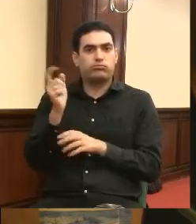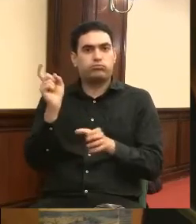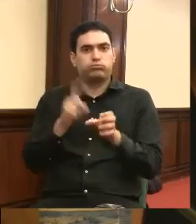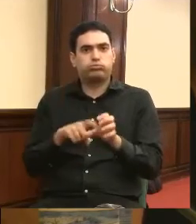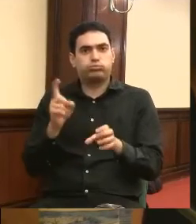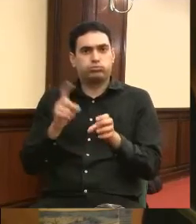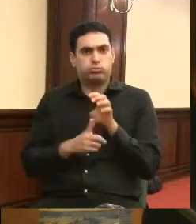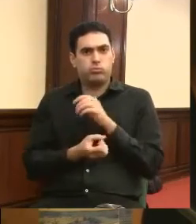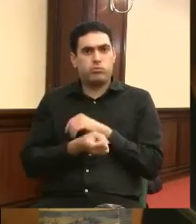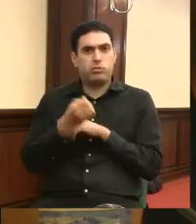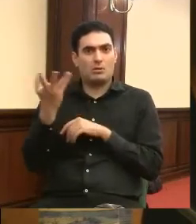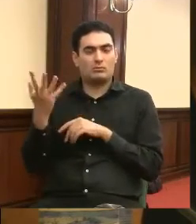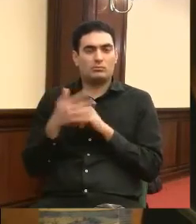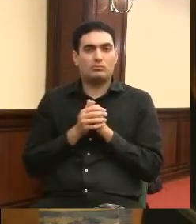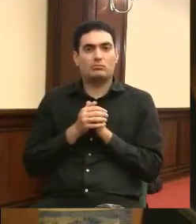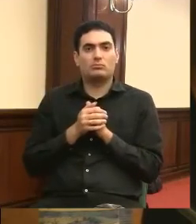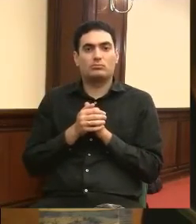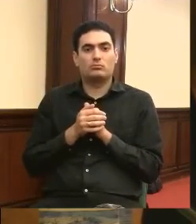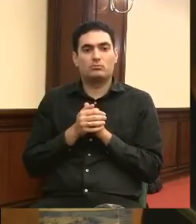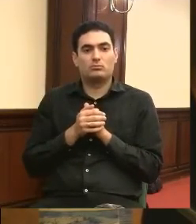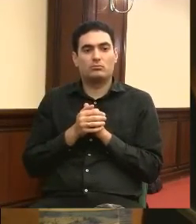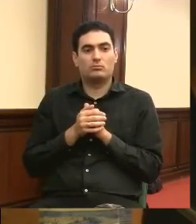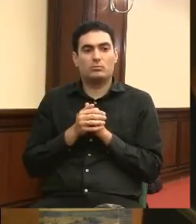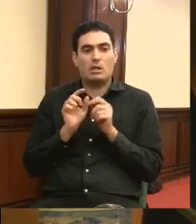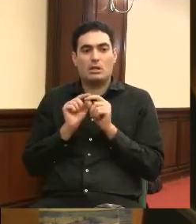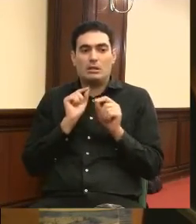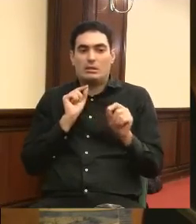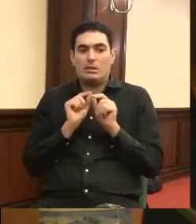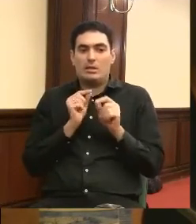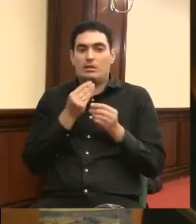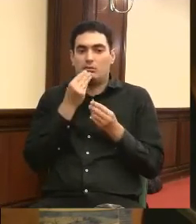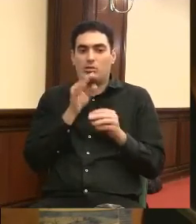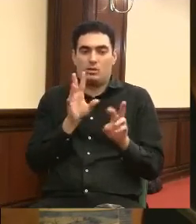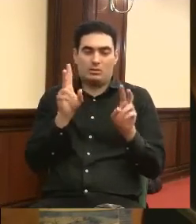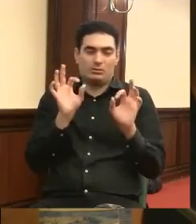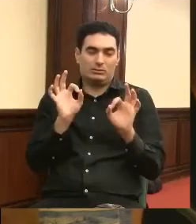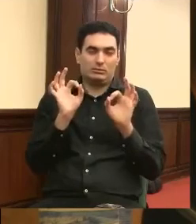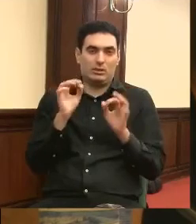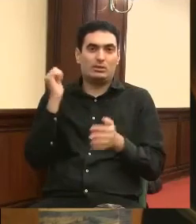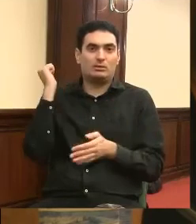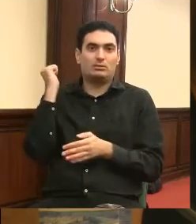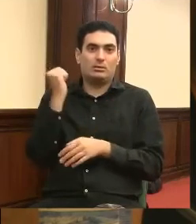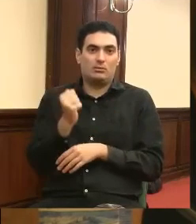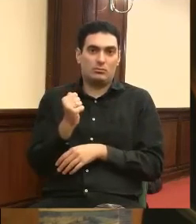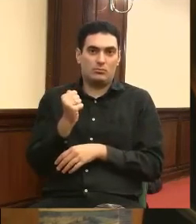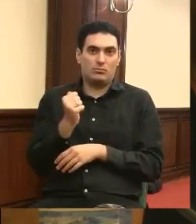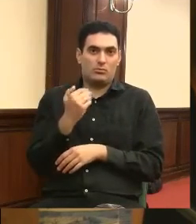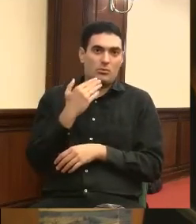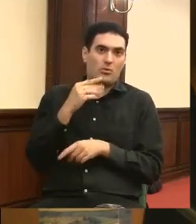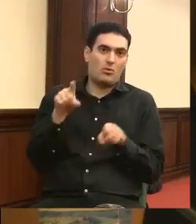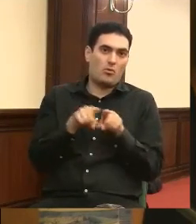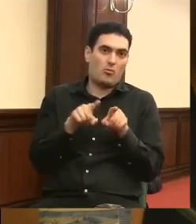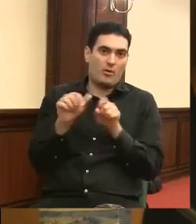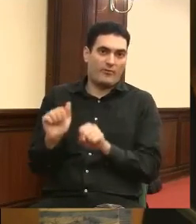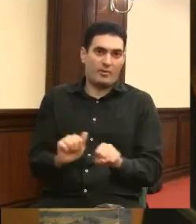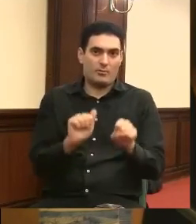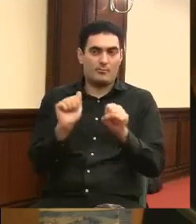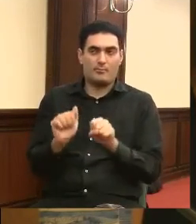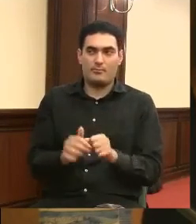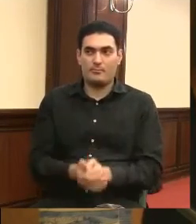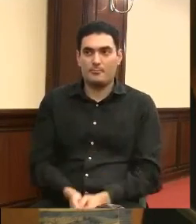varios franceses. Vamos a tomar con la distancia que da la historia esos asesinatos como defendibles.